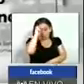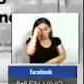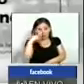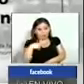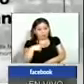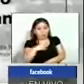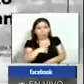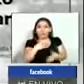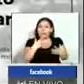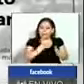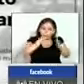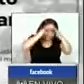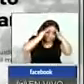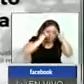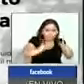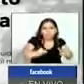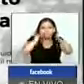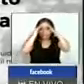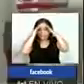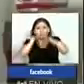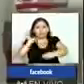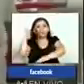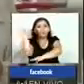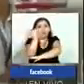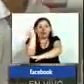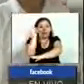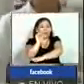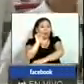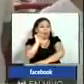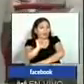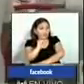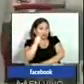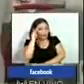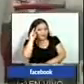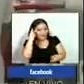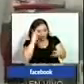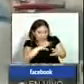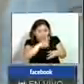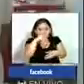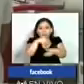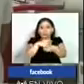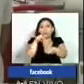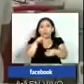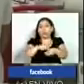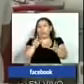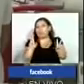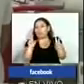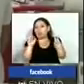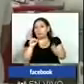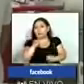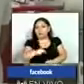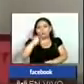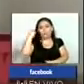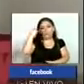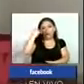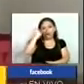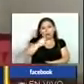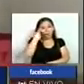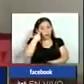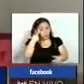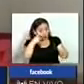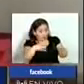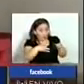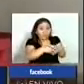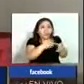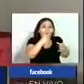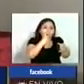En la primera línea De atención A la emergencia Esas cifras Marcan la situación Actual Por ello Es importante Proteger al equipo Médico